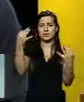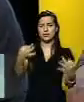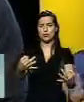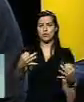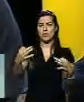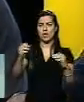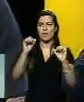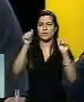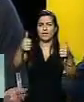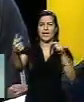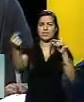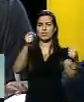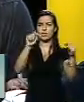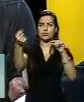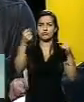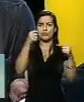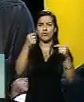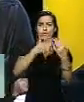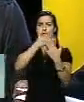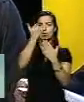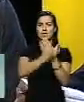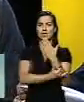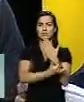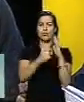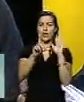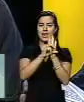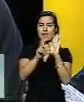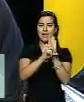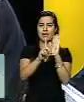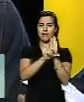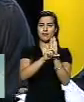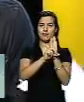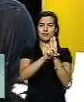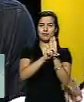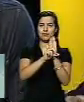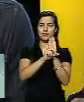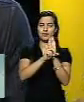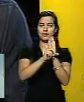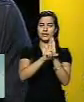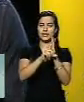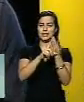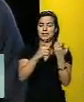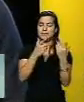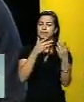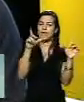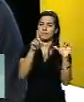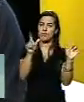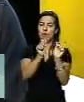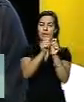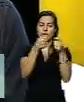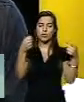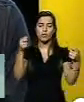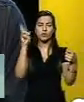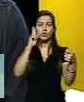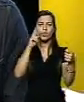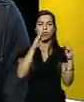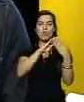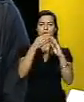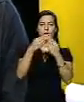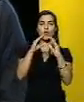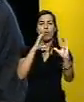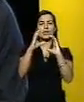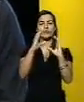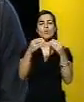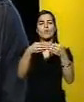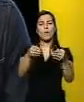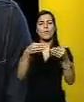iniciar allí la discusión del proyecto de ley de medios comunitarios, de comunicación popular y bueno, todos vamos a